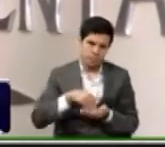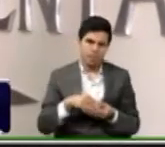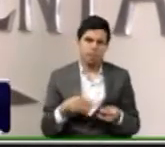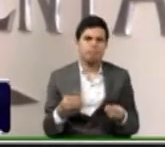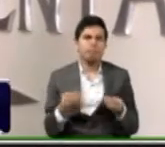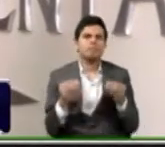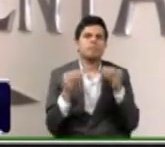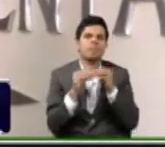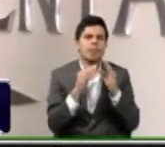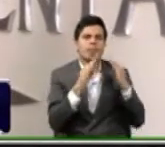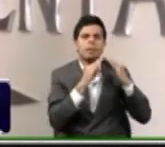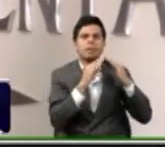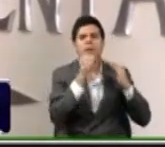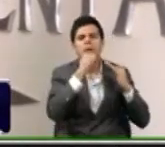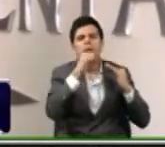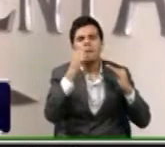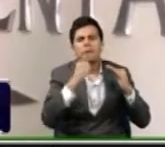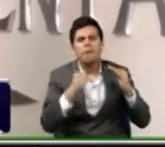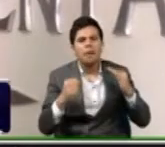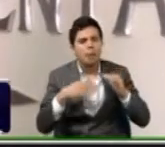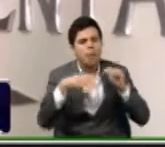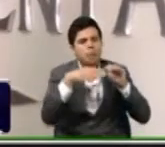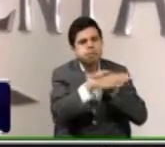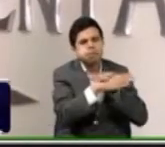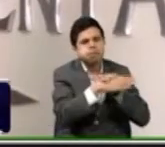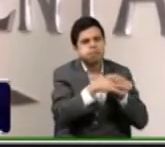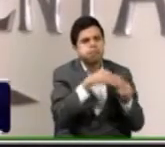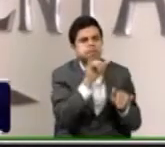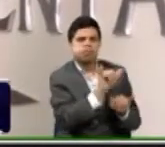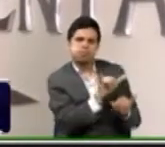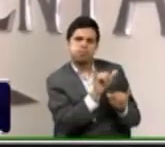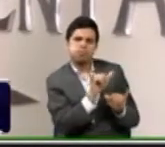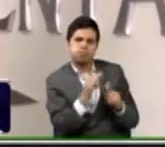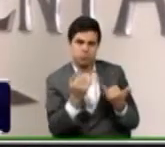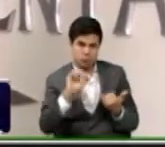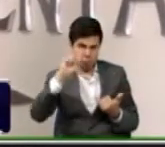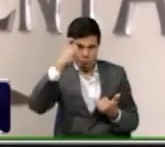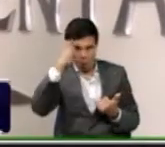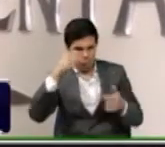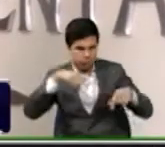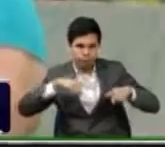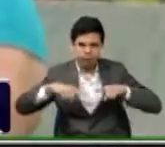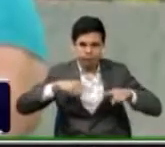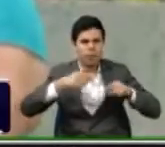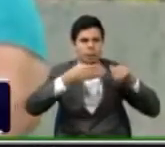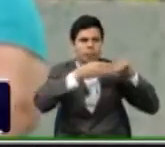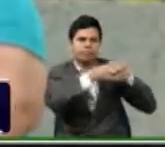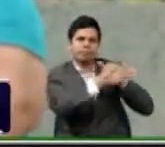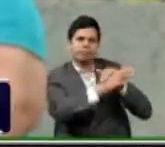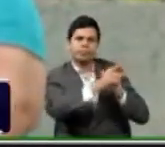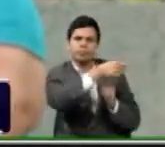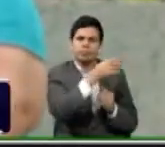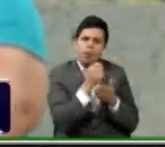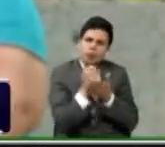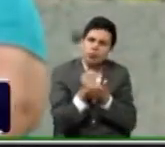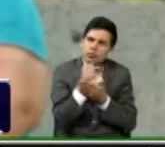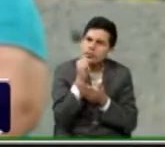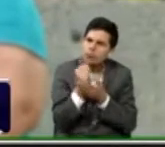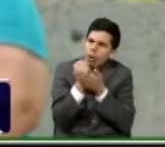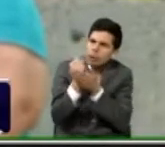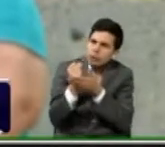uno de los hogares de los centros de bienestar del adulto mayor que tiene disponible Pues el departamento para recibir pues las atenciones